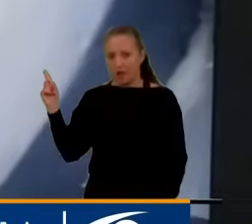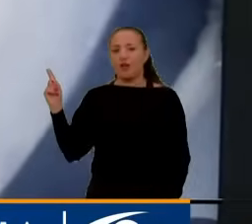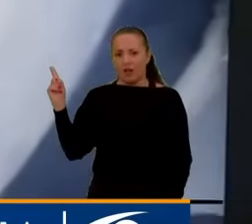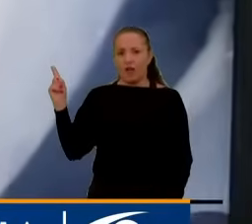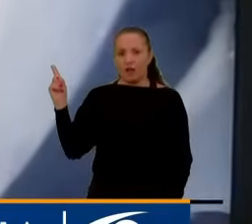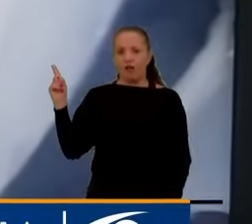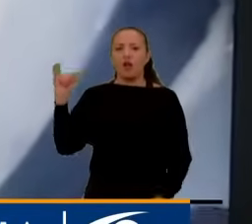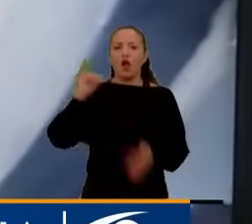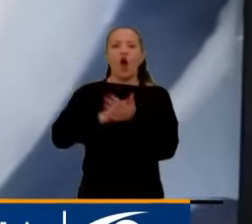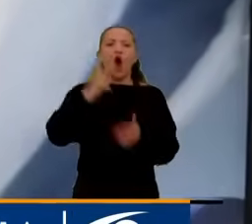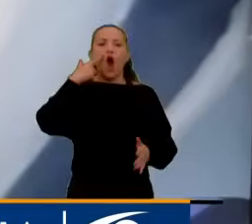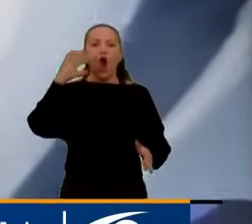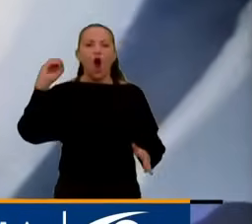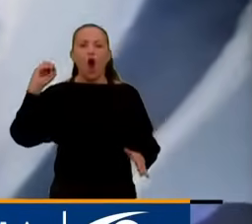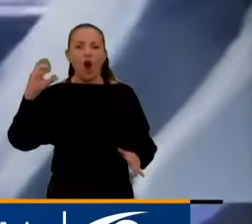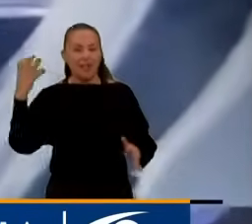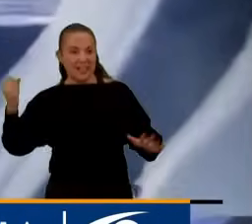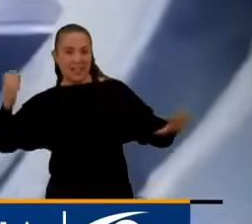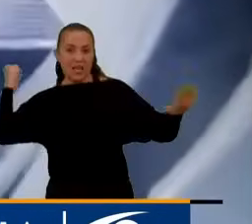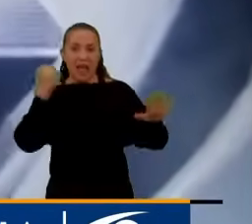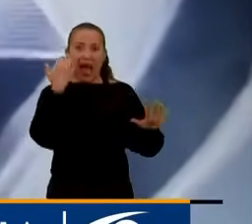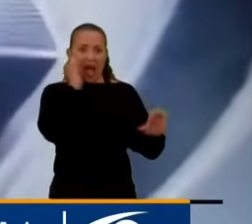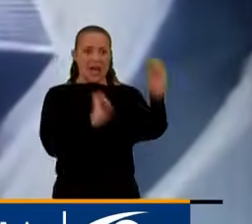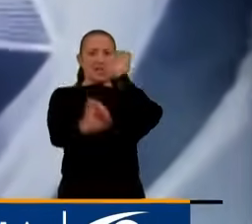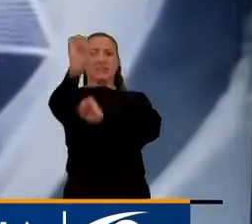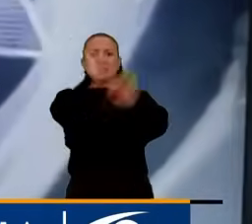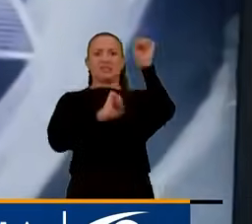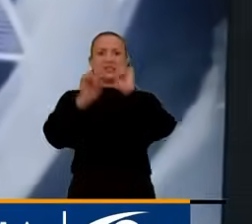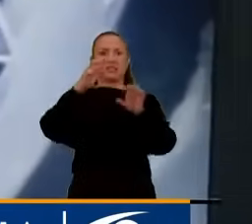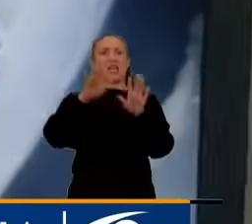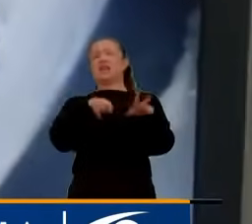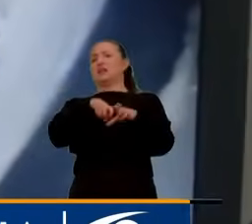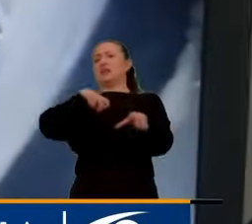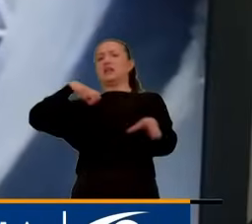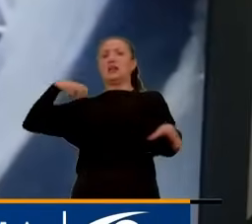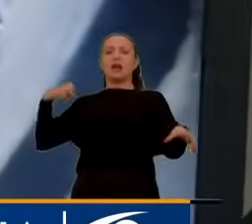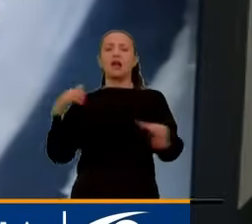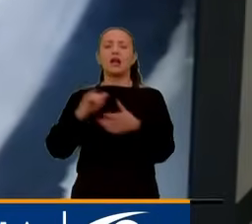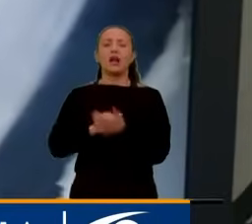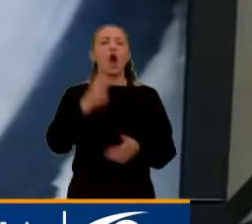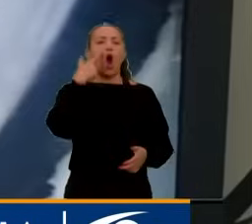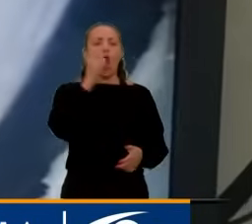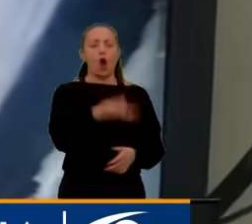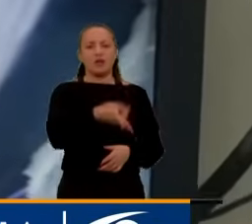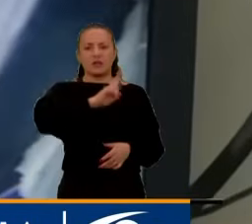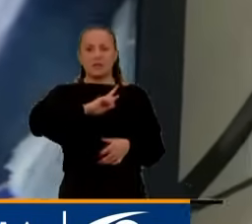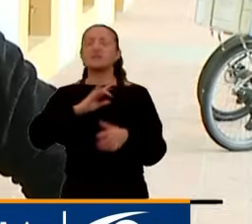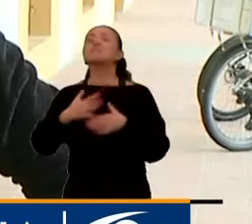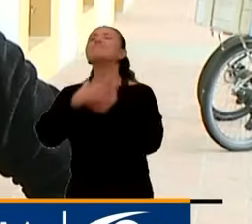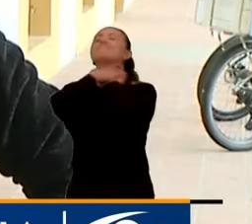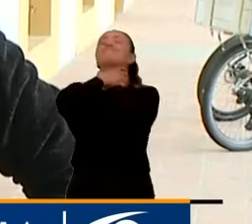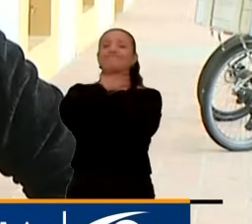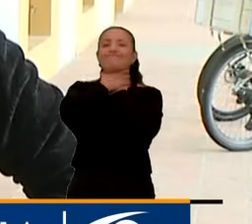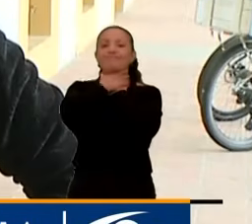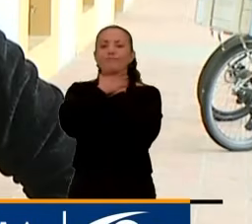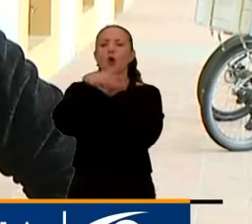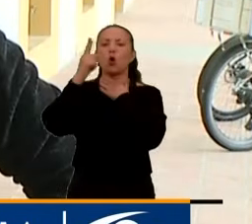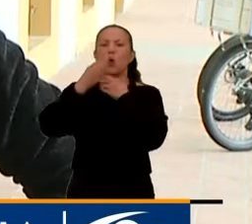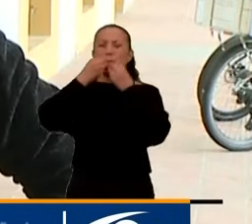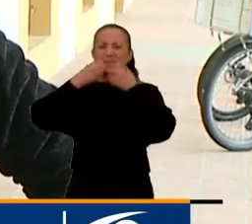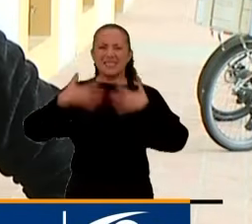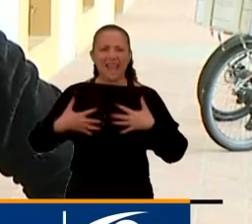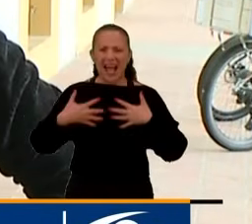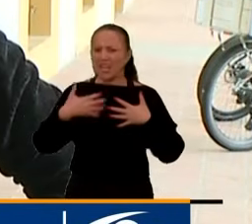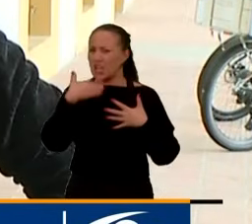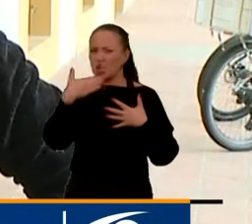la agresión y el intento de la joven por huir de los golpes. Él empieza a ahorcarme, él, en vista de que yo boto sangre, no sé qué